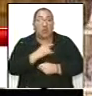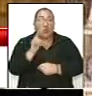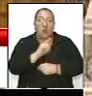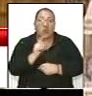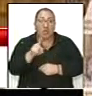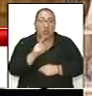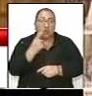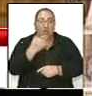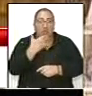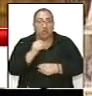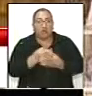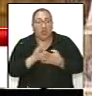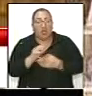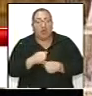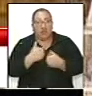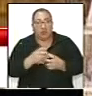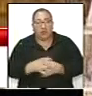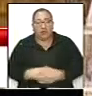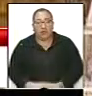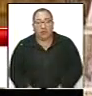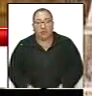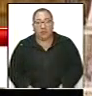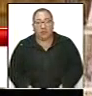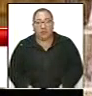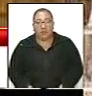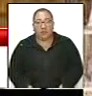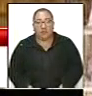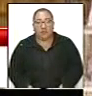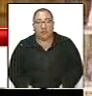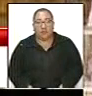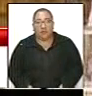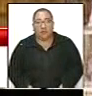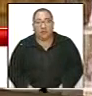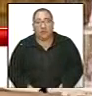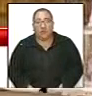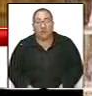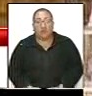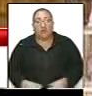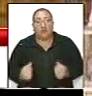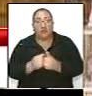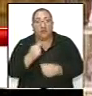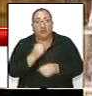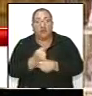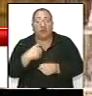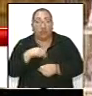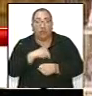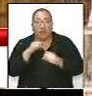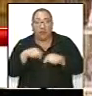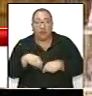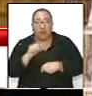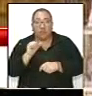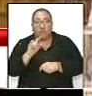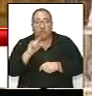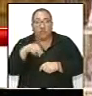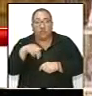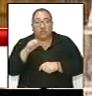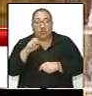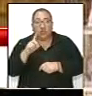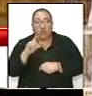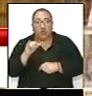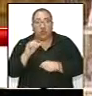para mejorar su calidad, ¿no? Que es fundamentalmente la tarea en la que estamos nosotros en SUNEDU,